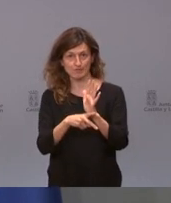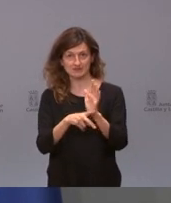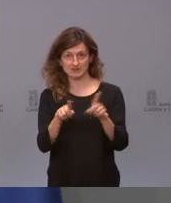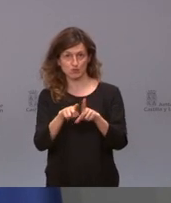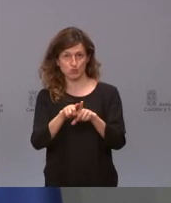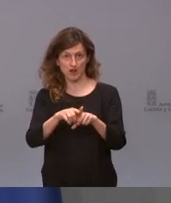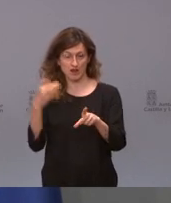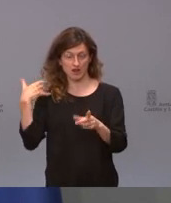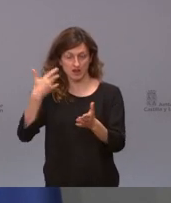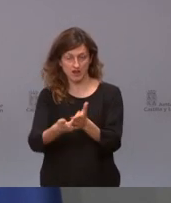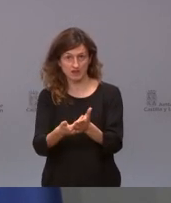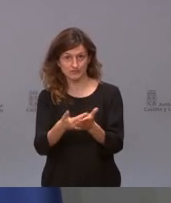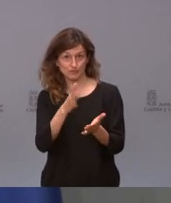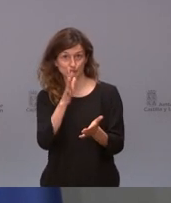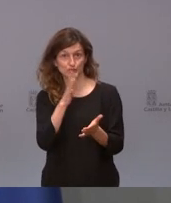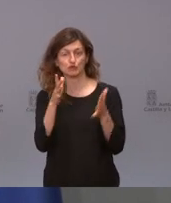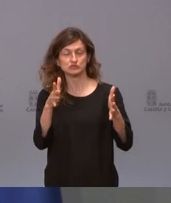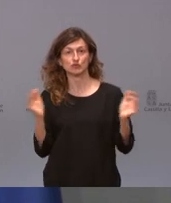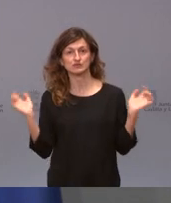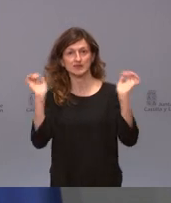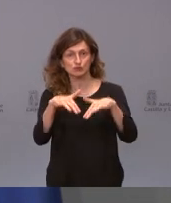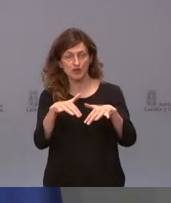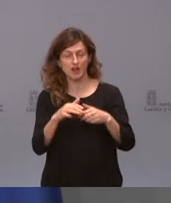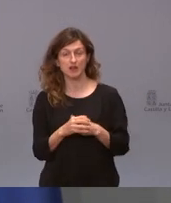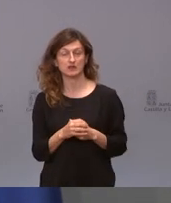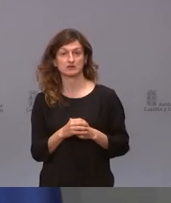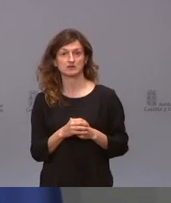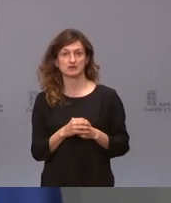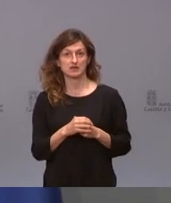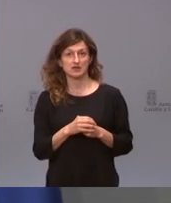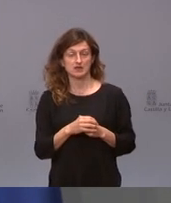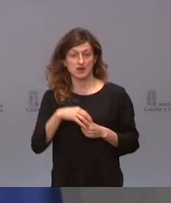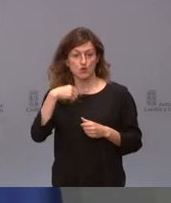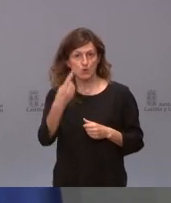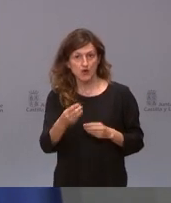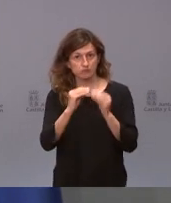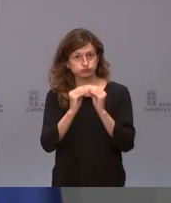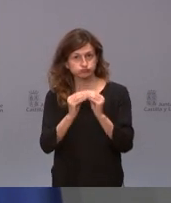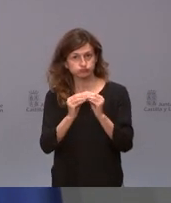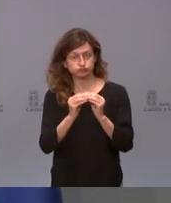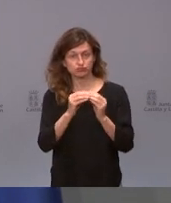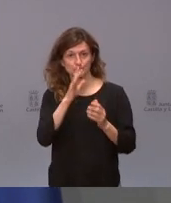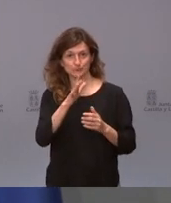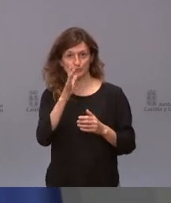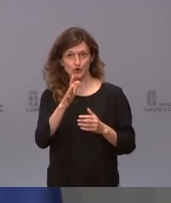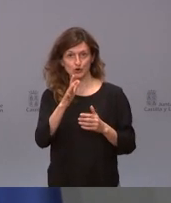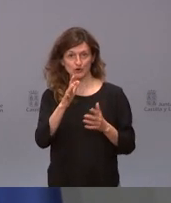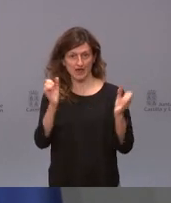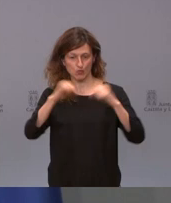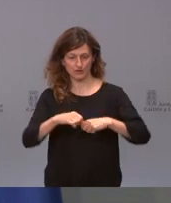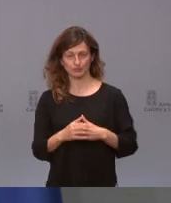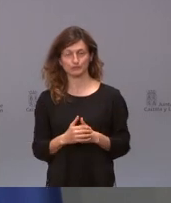en el consejo interterritorial y las que luego después hemos desarrollado en nuestros acuerdos